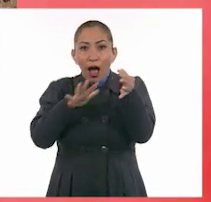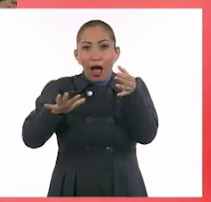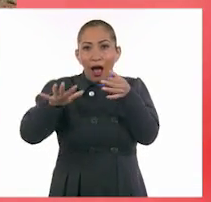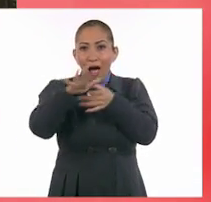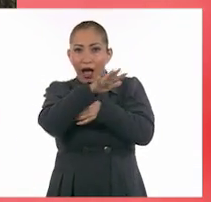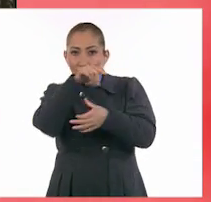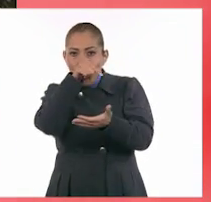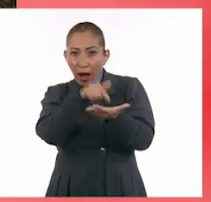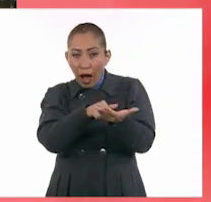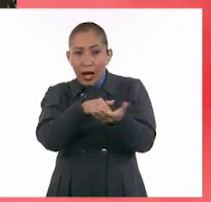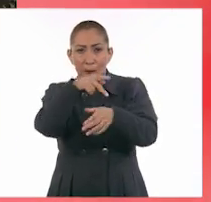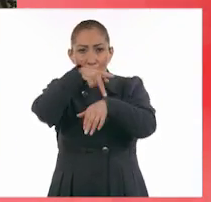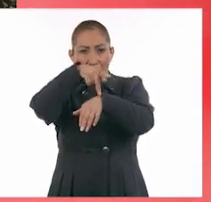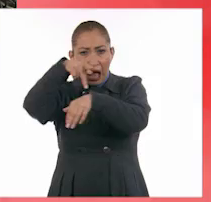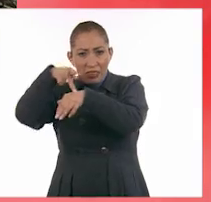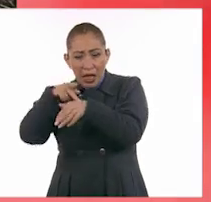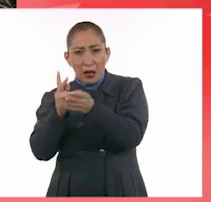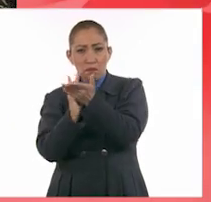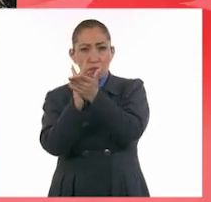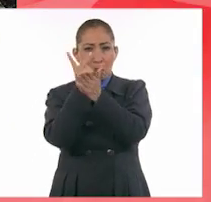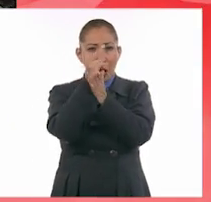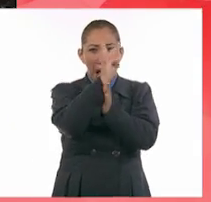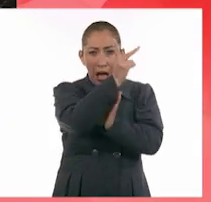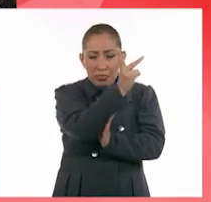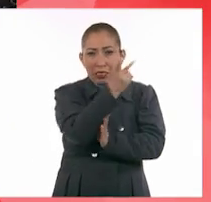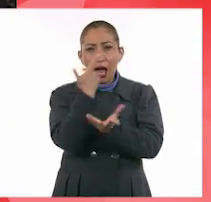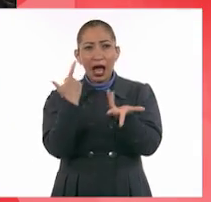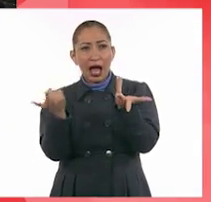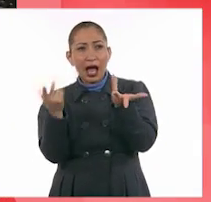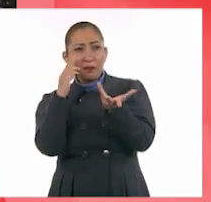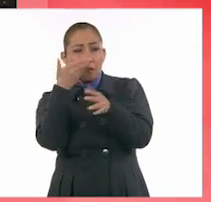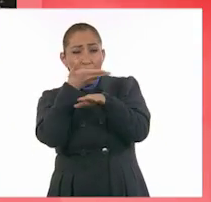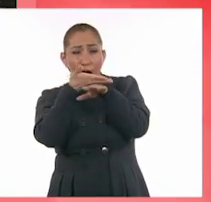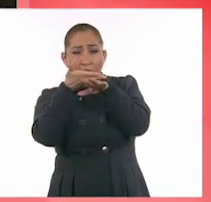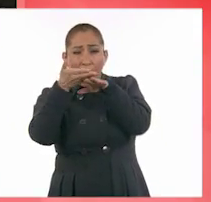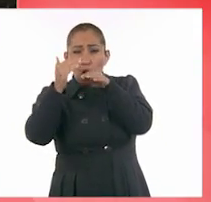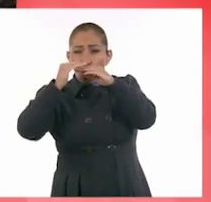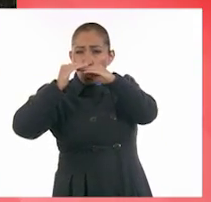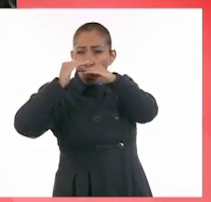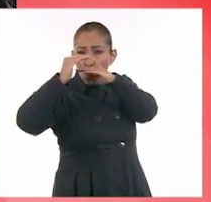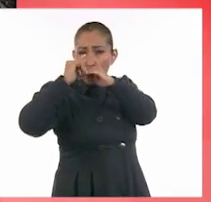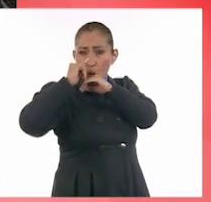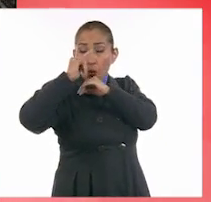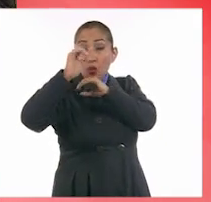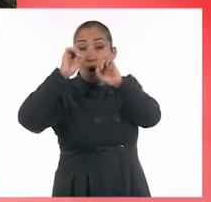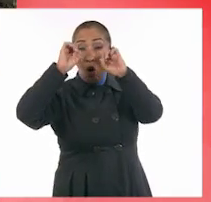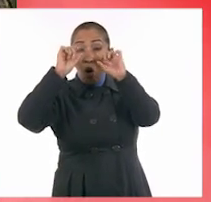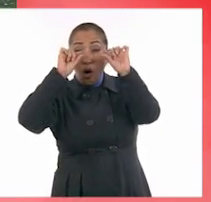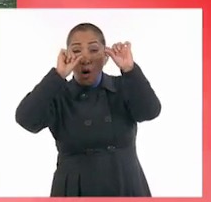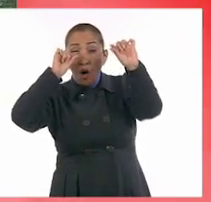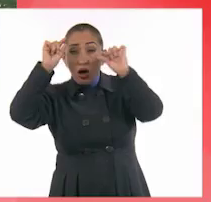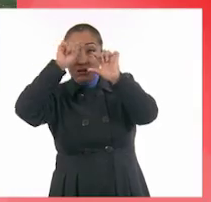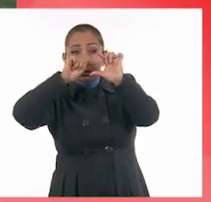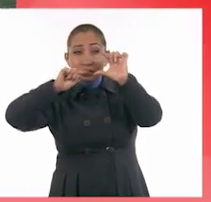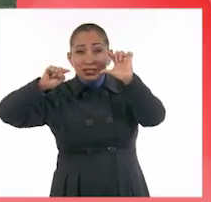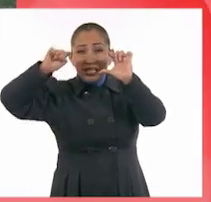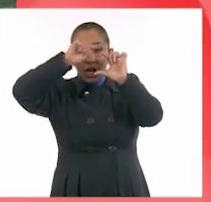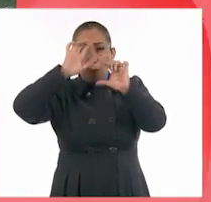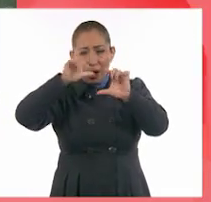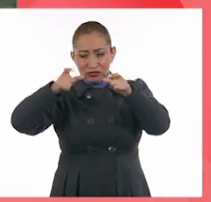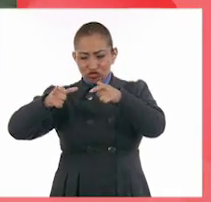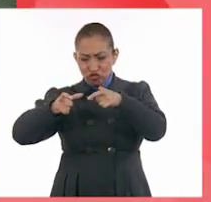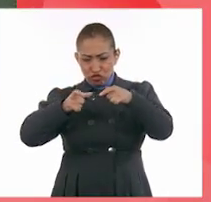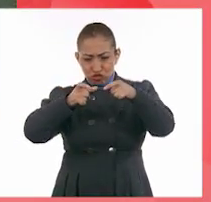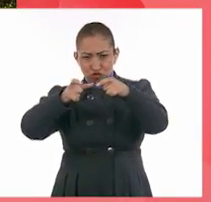paisaje. Las rocas, la vegetación, la línea blanquecina de la costa o esos pequeños círculos que parecen flotar